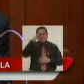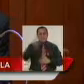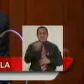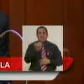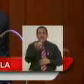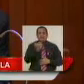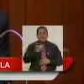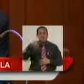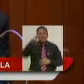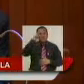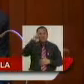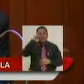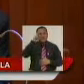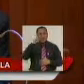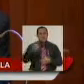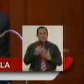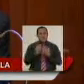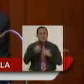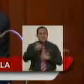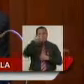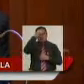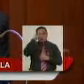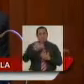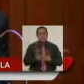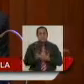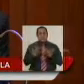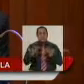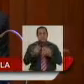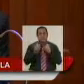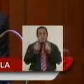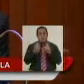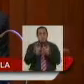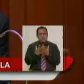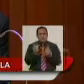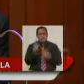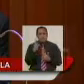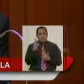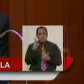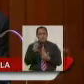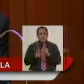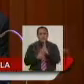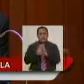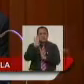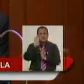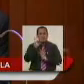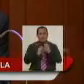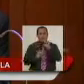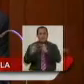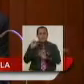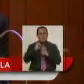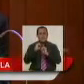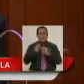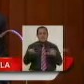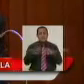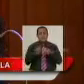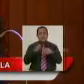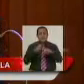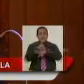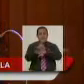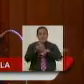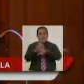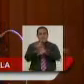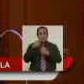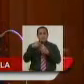confiar, con capacidad y recursos para enfrentar la criminalidad creciente, organizada y que se introduce en